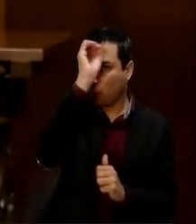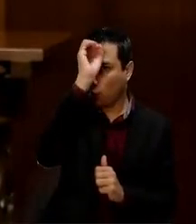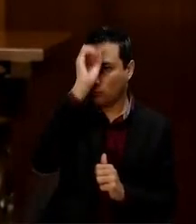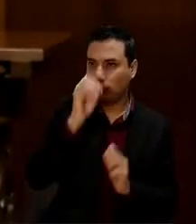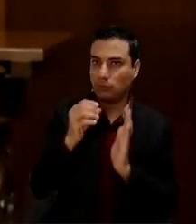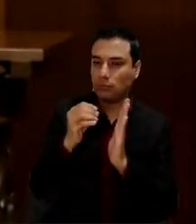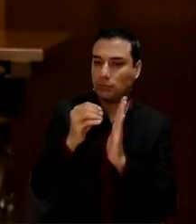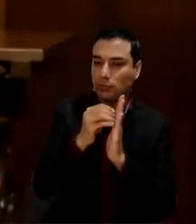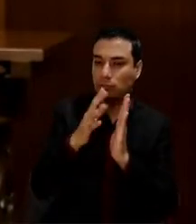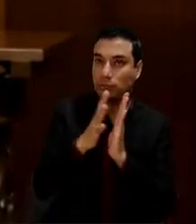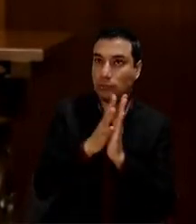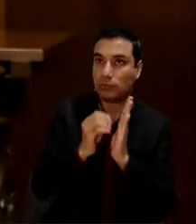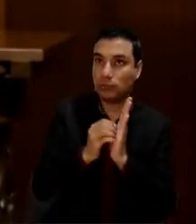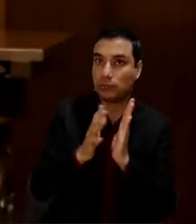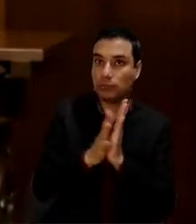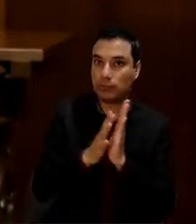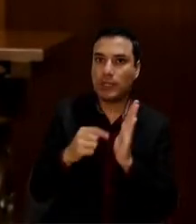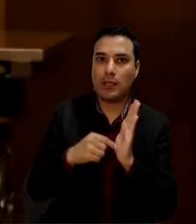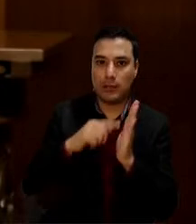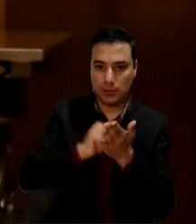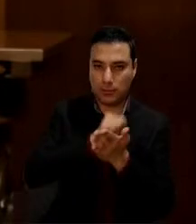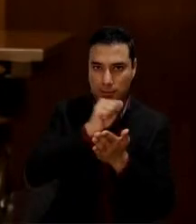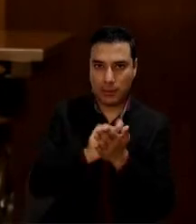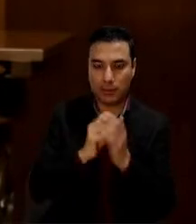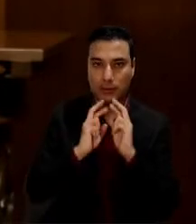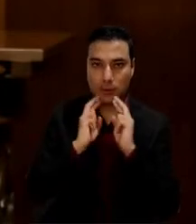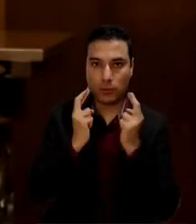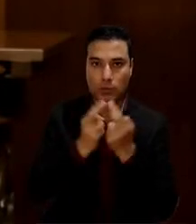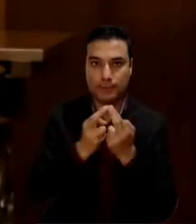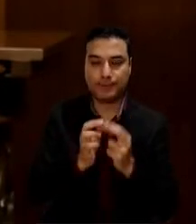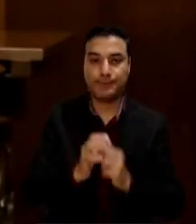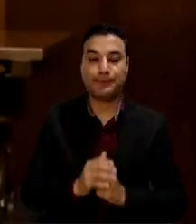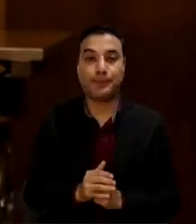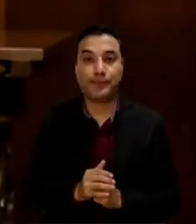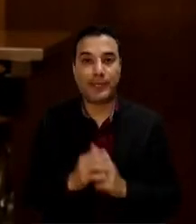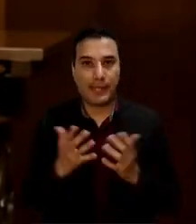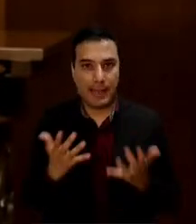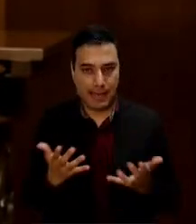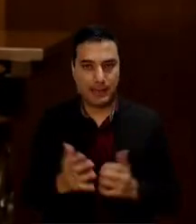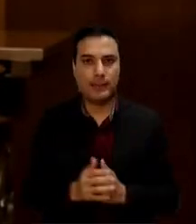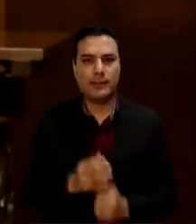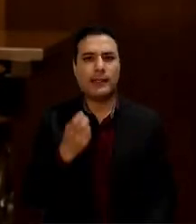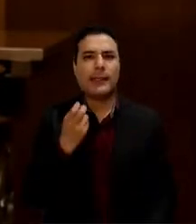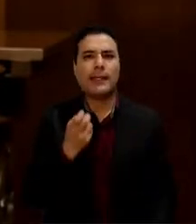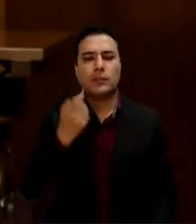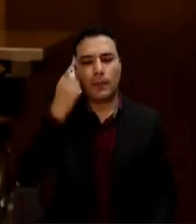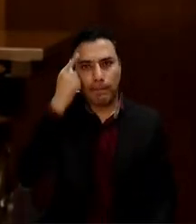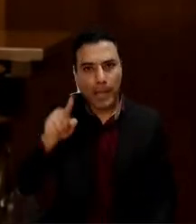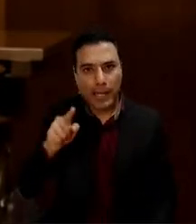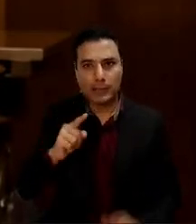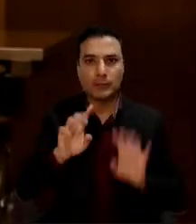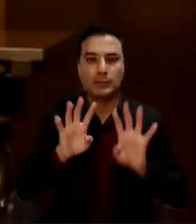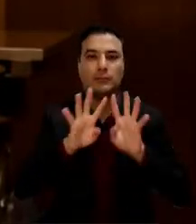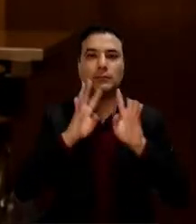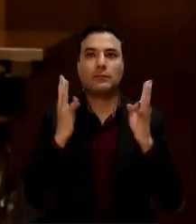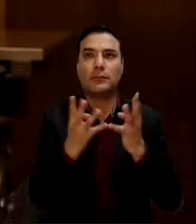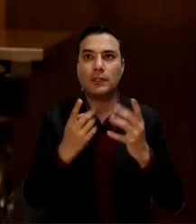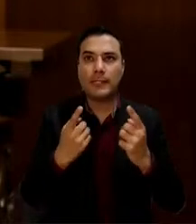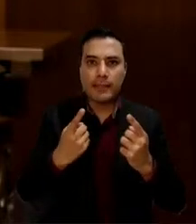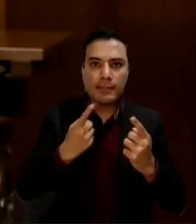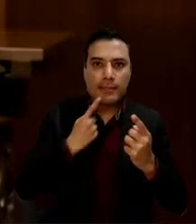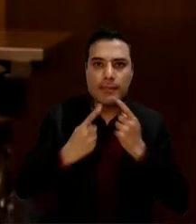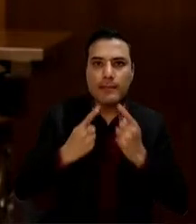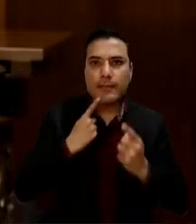sesión correspondiente. De esta manera, se busca fortalecer el debate en acuerdos que sean tomados